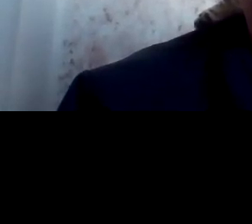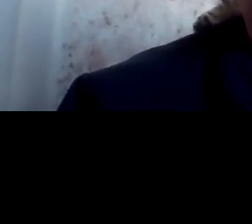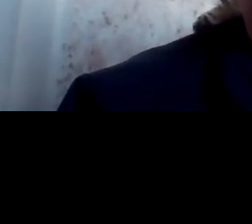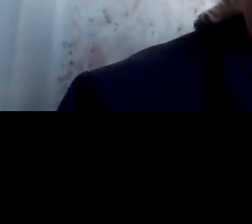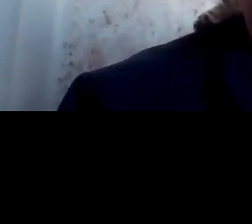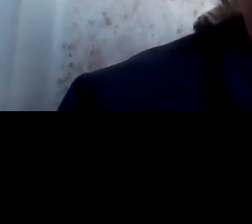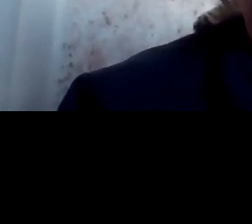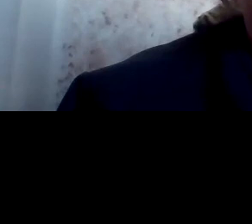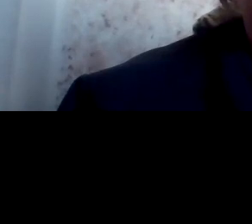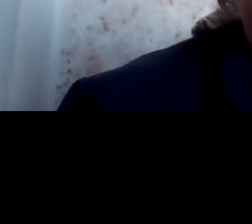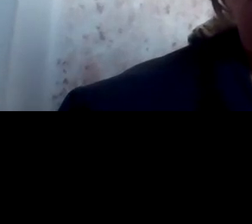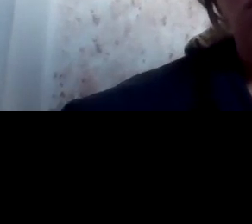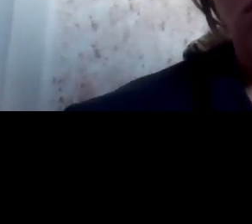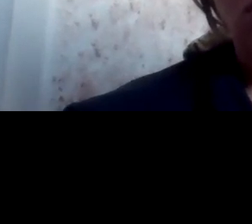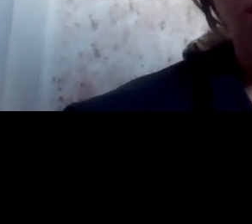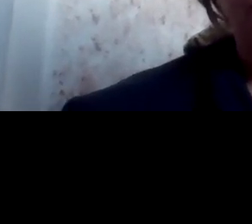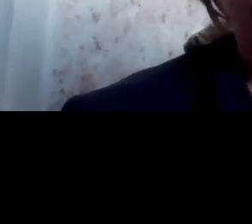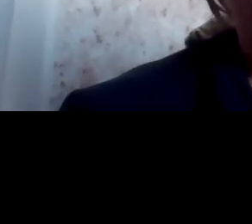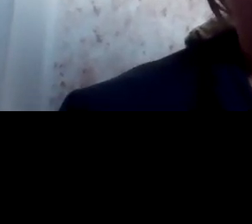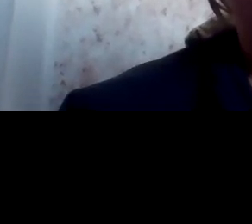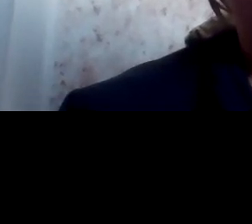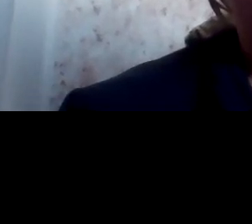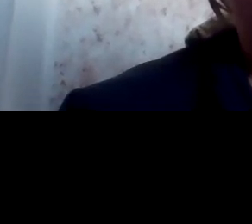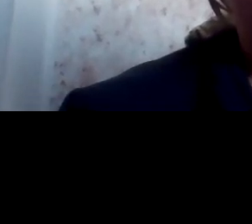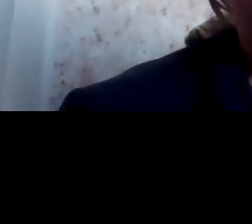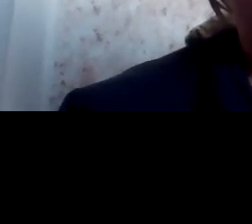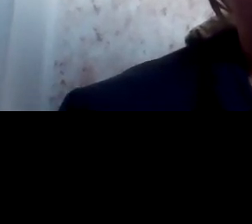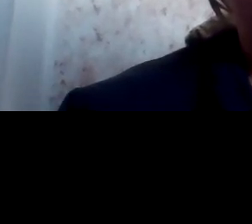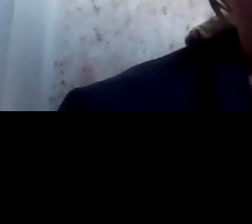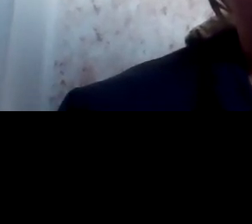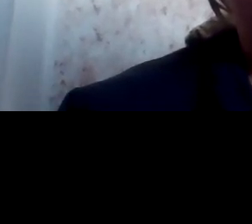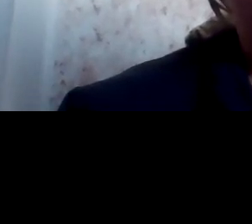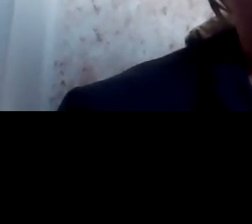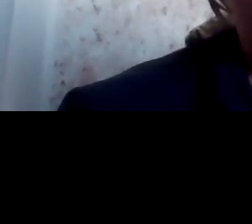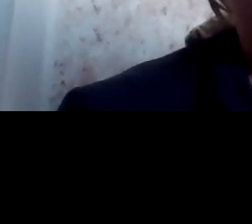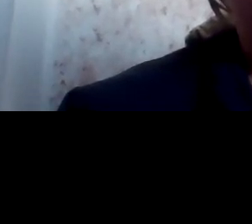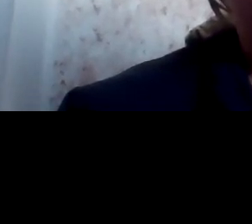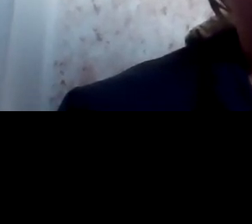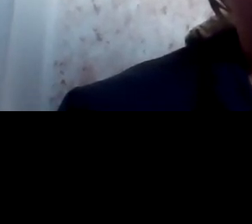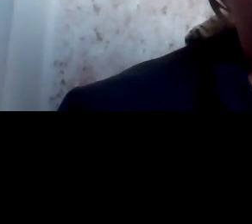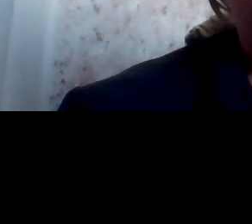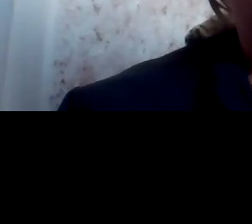de sospecha. No sé si tienes alguna duda o pregunta.